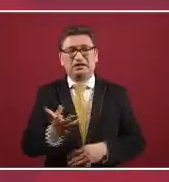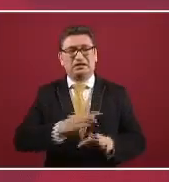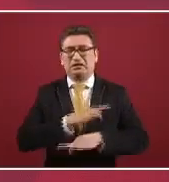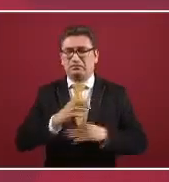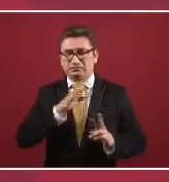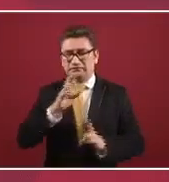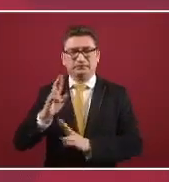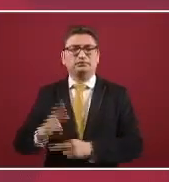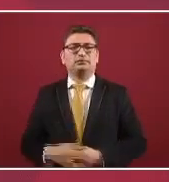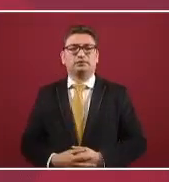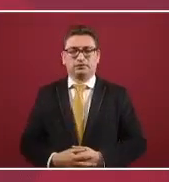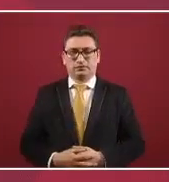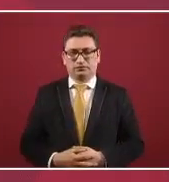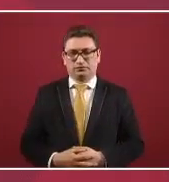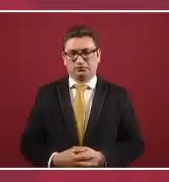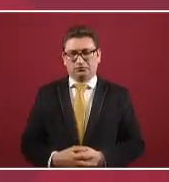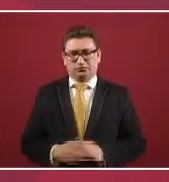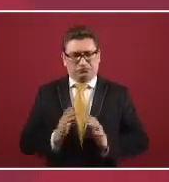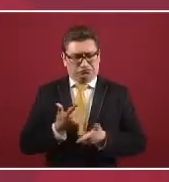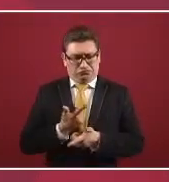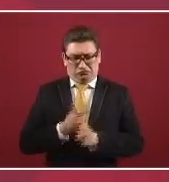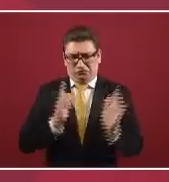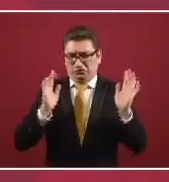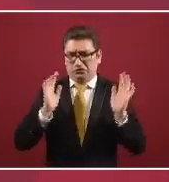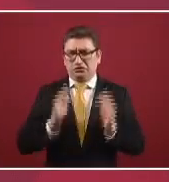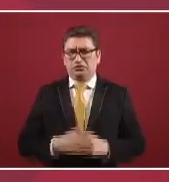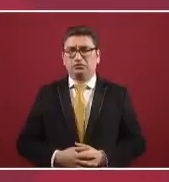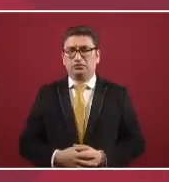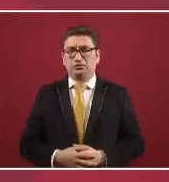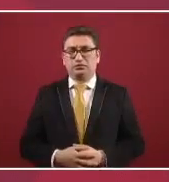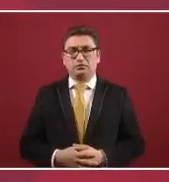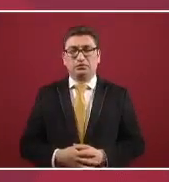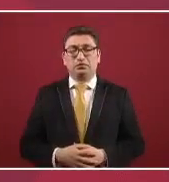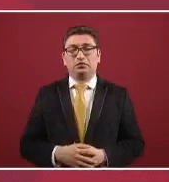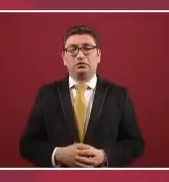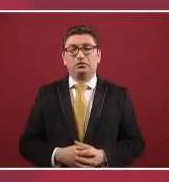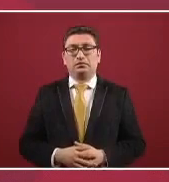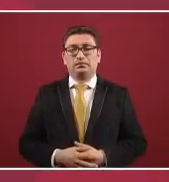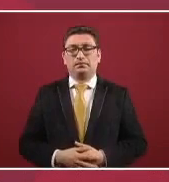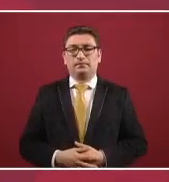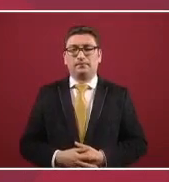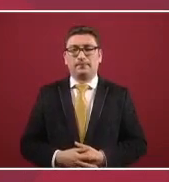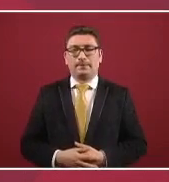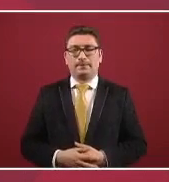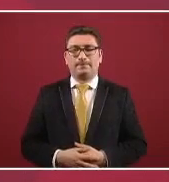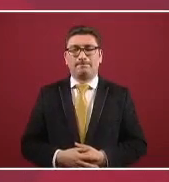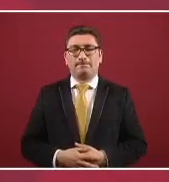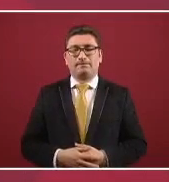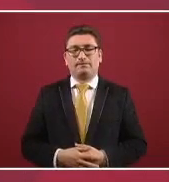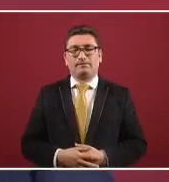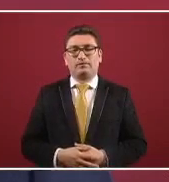imagínense si no hay censura, si no hay oposición, si no hay crítica.